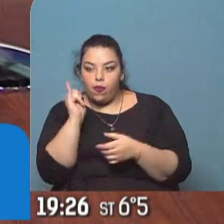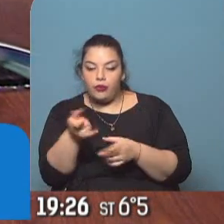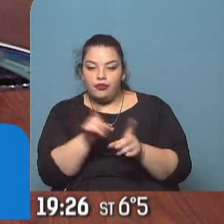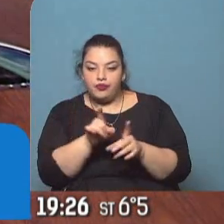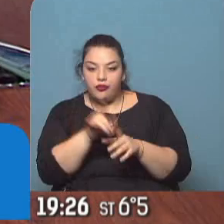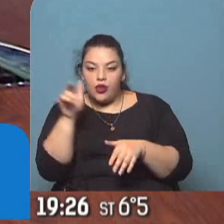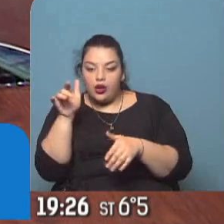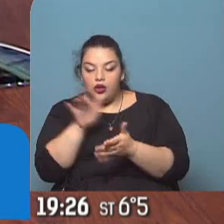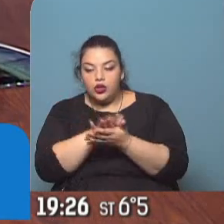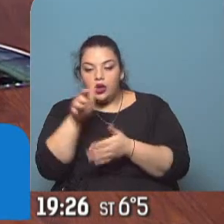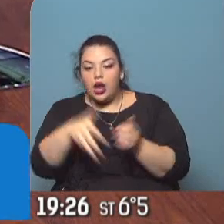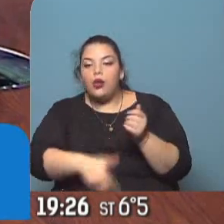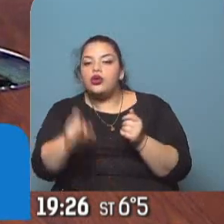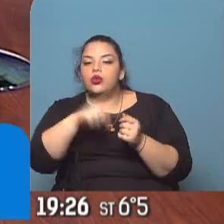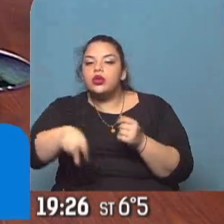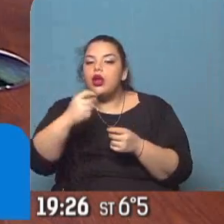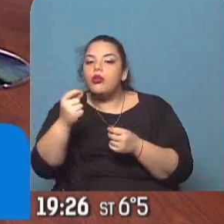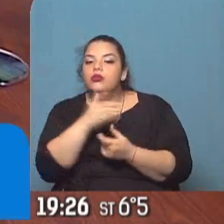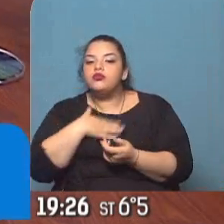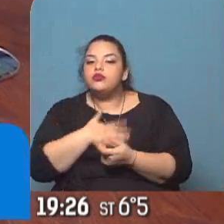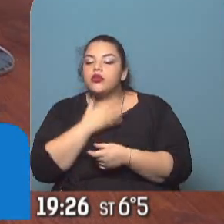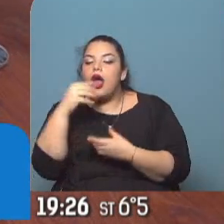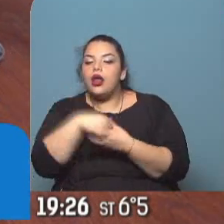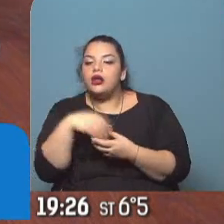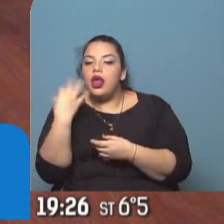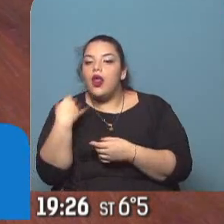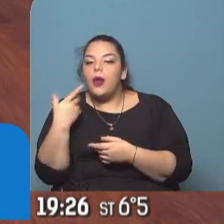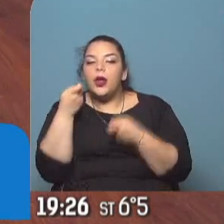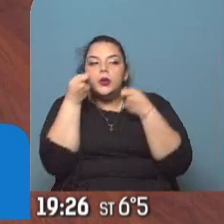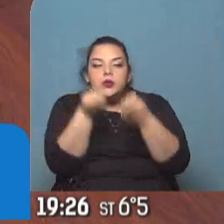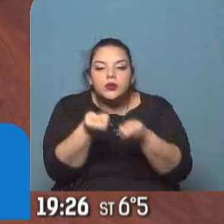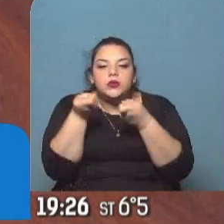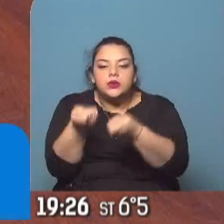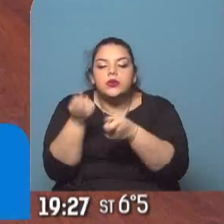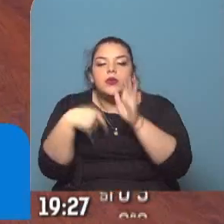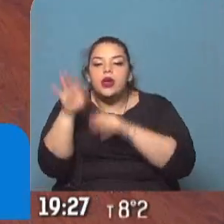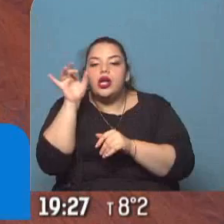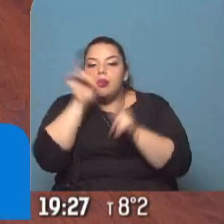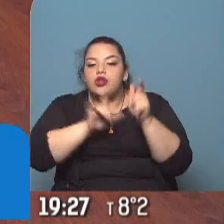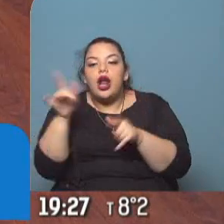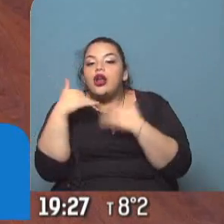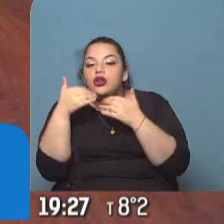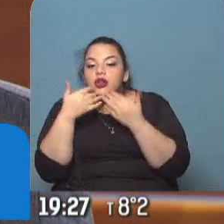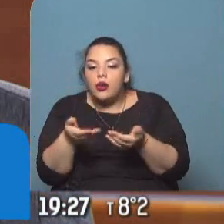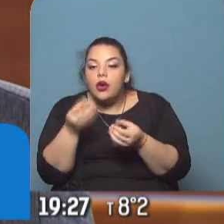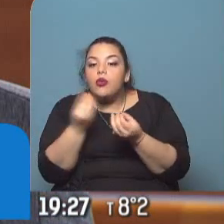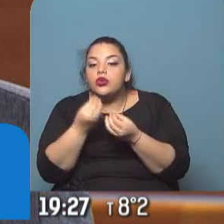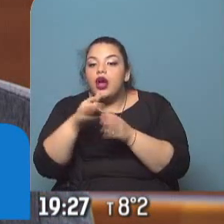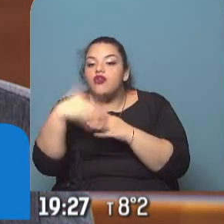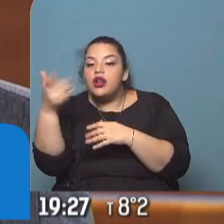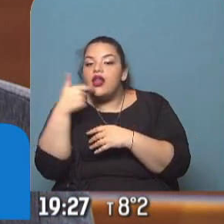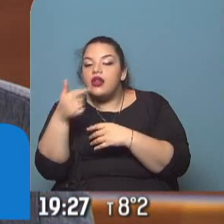despenalización del aborto. ¿Ustedes cómo lo vivían desde adentro? ¿Había que convencerlos demasiado a aquellos que todavía estaban indecisos? Porque muchos hablaba afuera de que estaban tratando